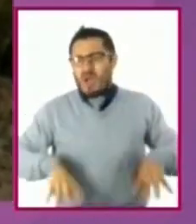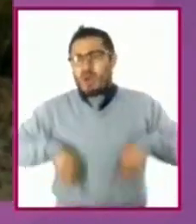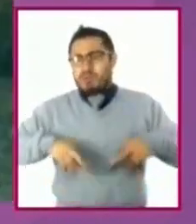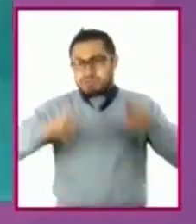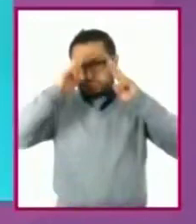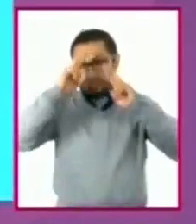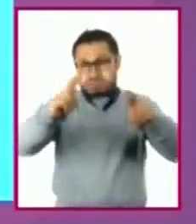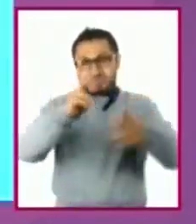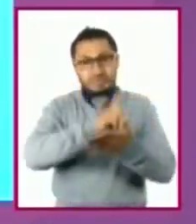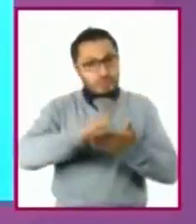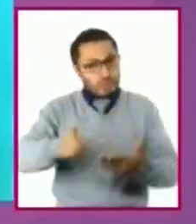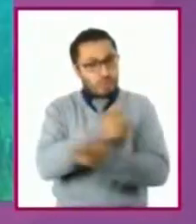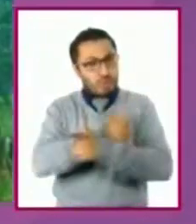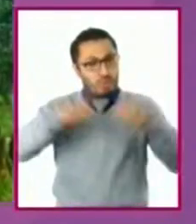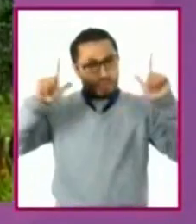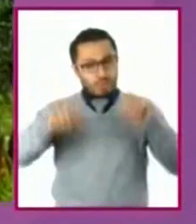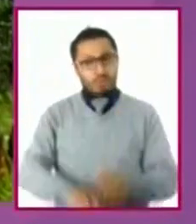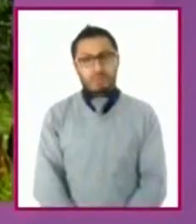libertades.